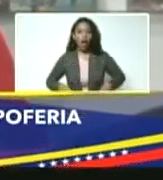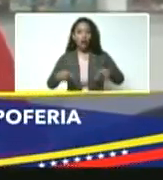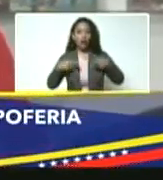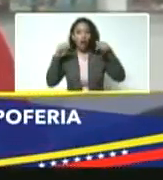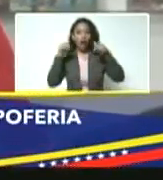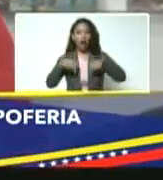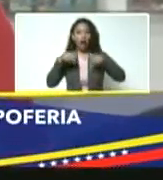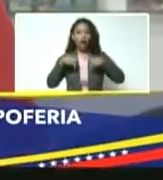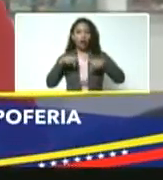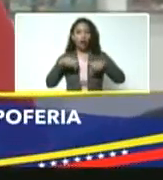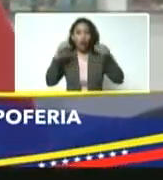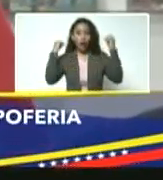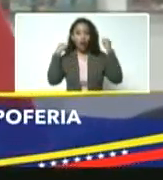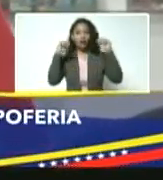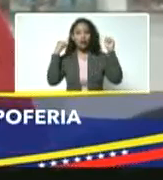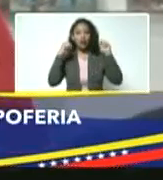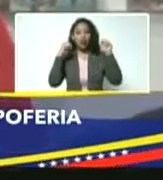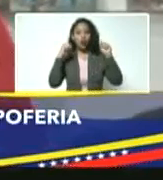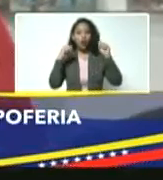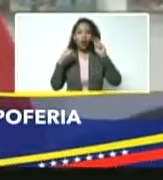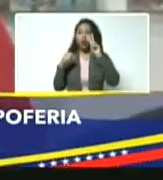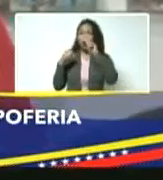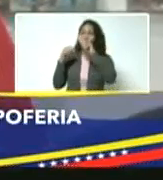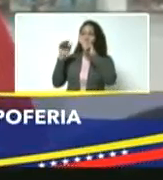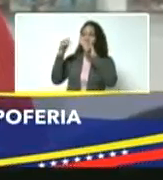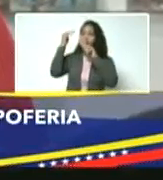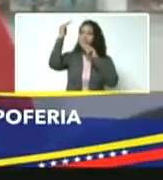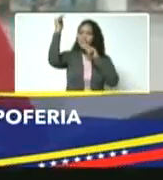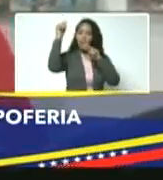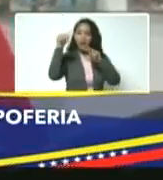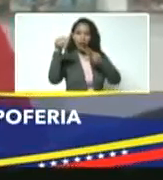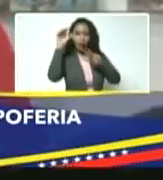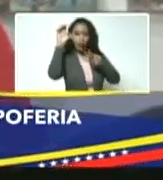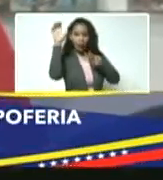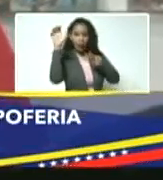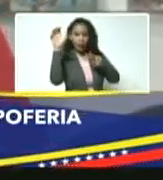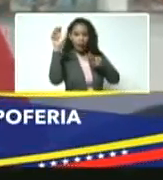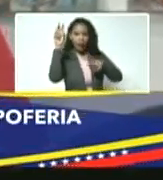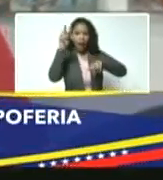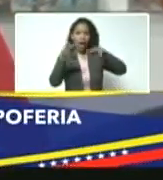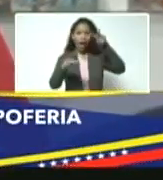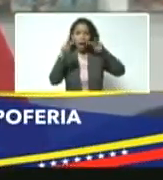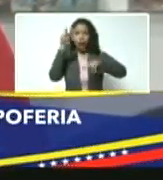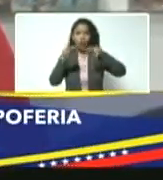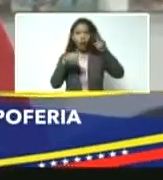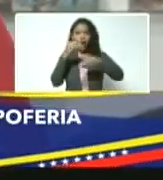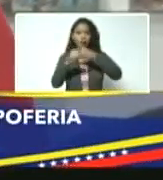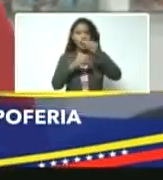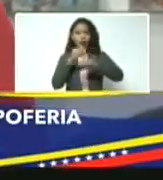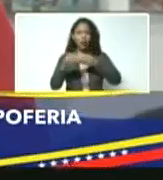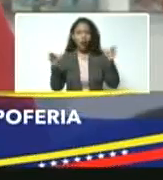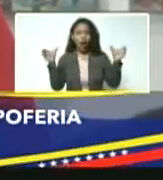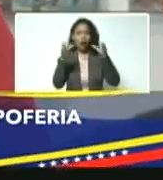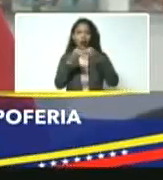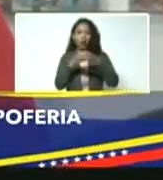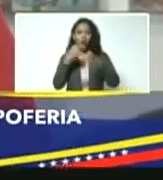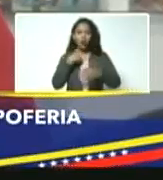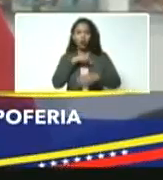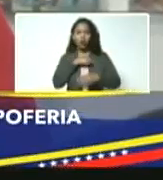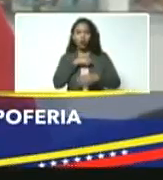este ejercicio, y cuando usted escucha fuera de este país las exposiciones que se hicieron en la cumbre,